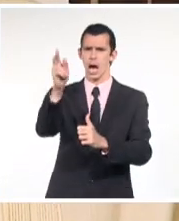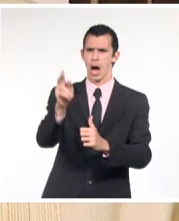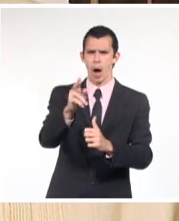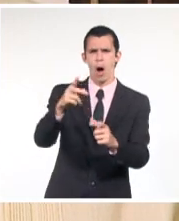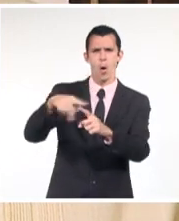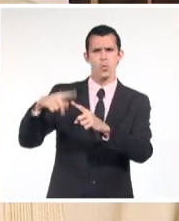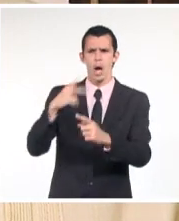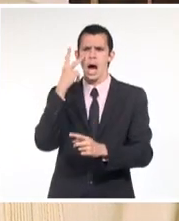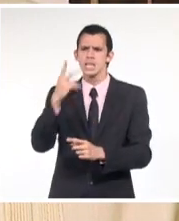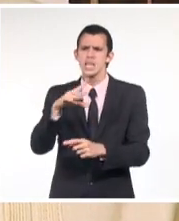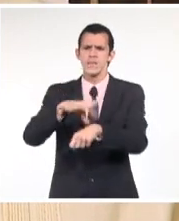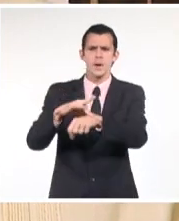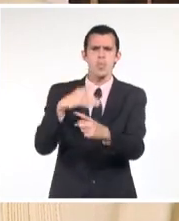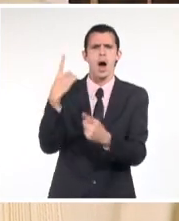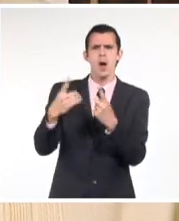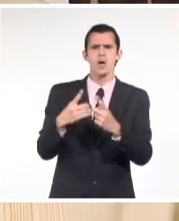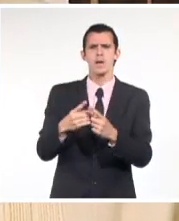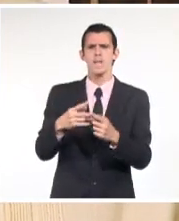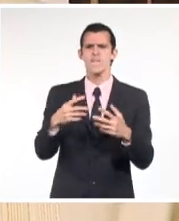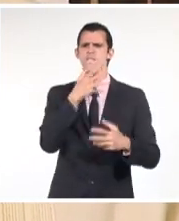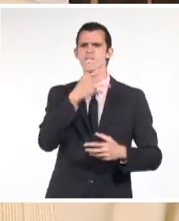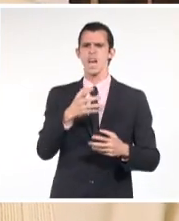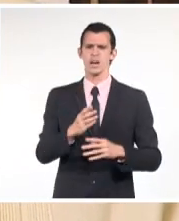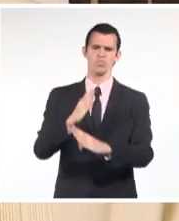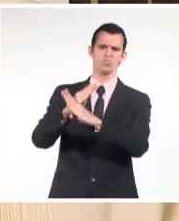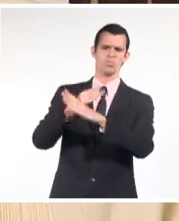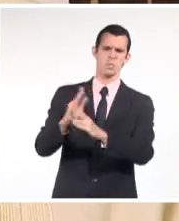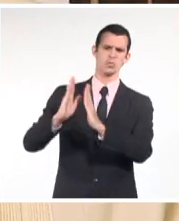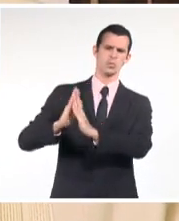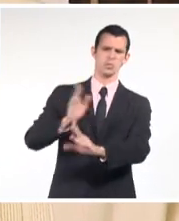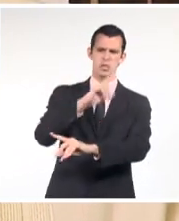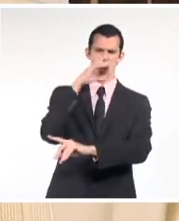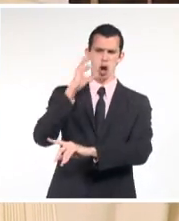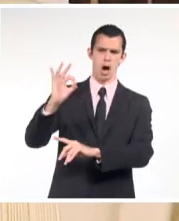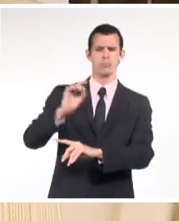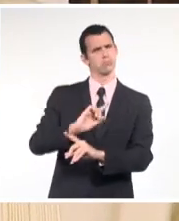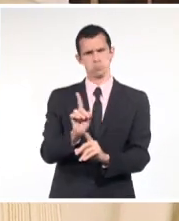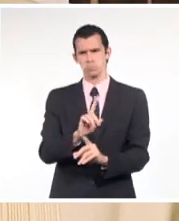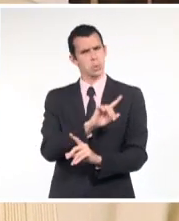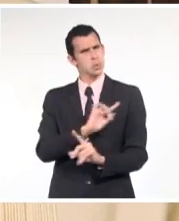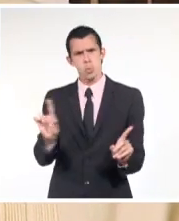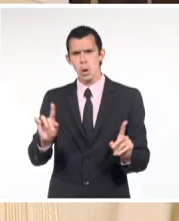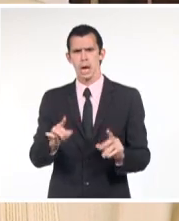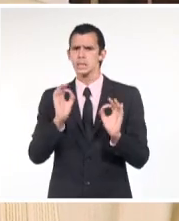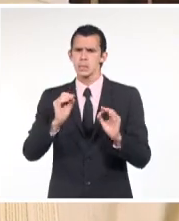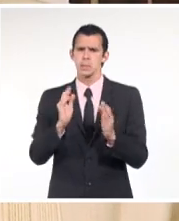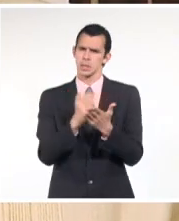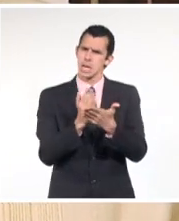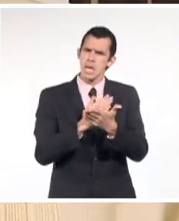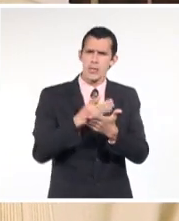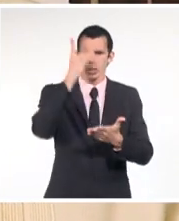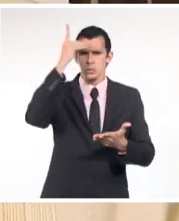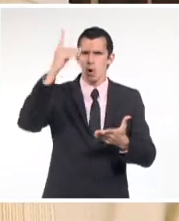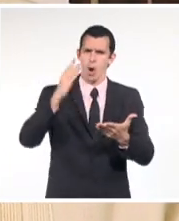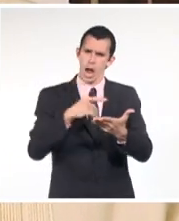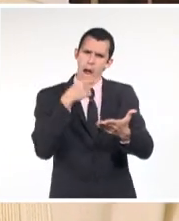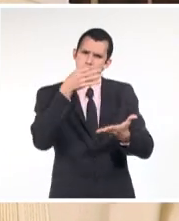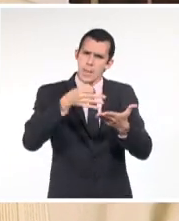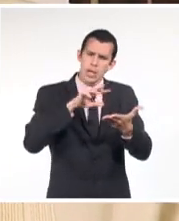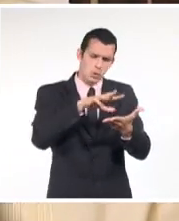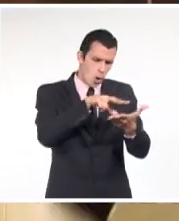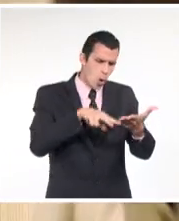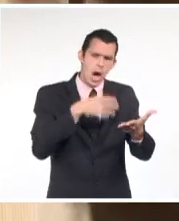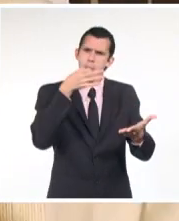nunca fue una persona antirreligiosa, conocía mucho la Biblia. Yo recuerdo que cuando Elian me piden que yo haga